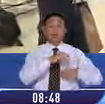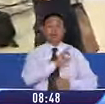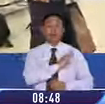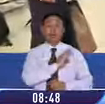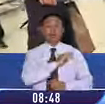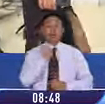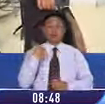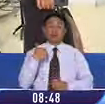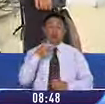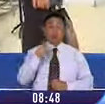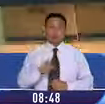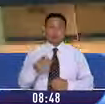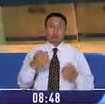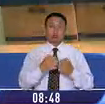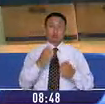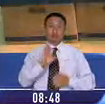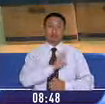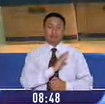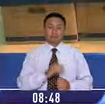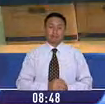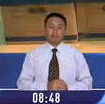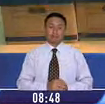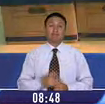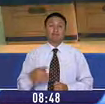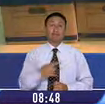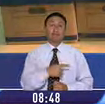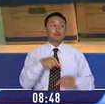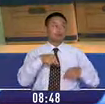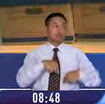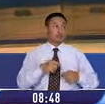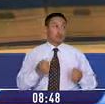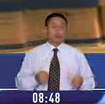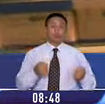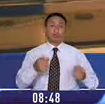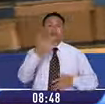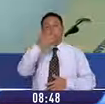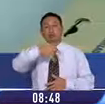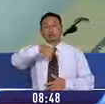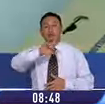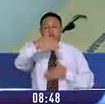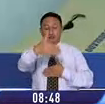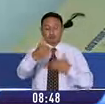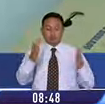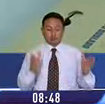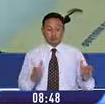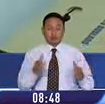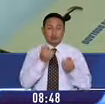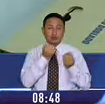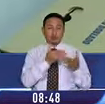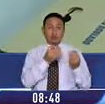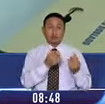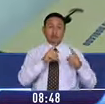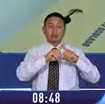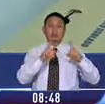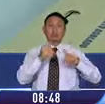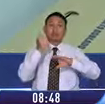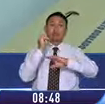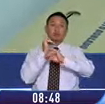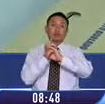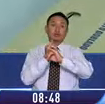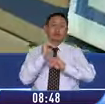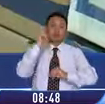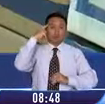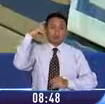argentino y su equipo técnico. Mediante ese acto público se entregaron 18 cajas con información de distintas instituciones del